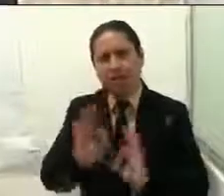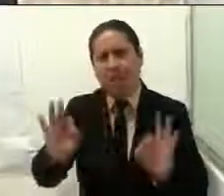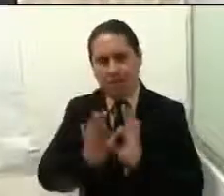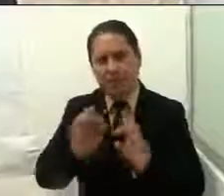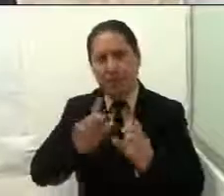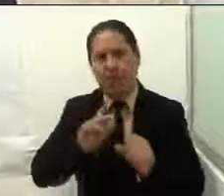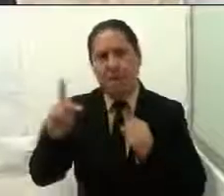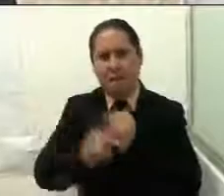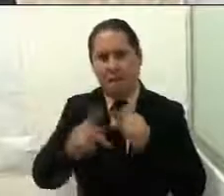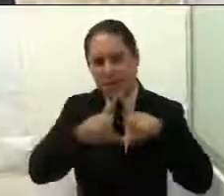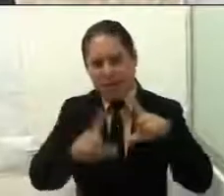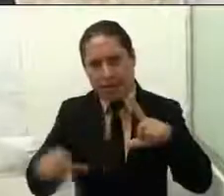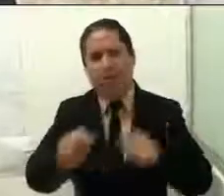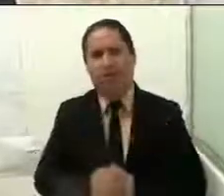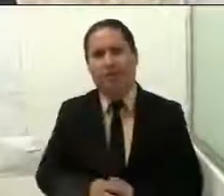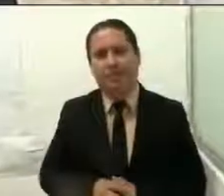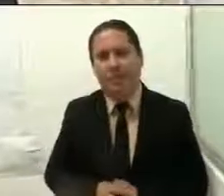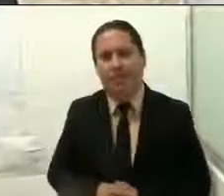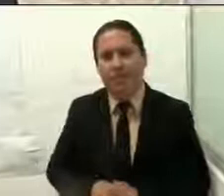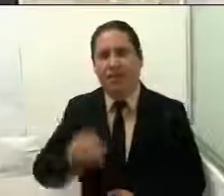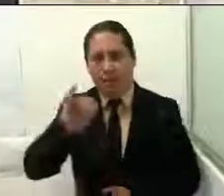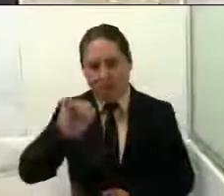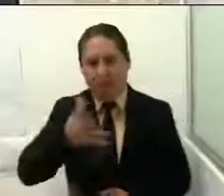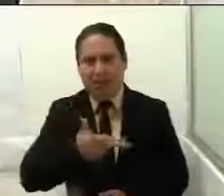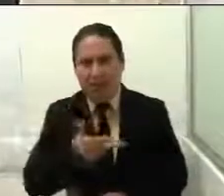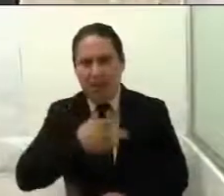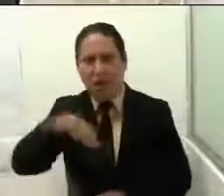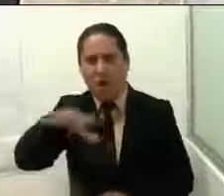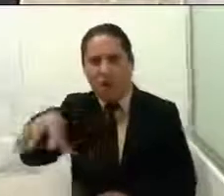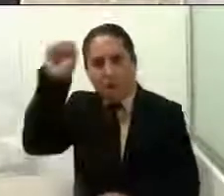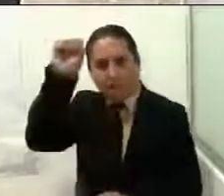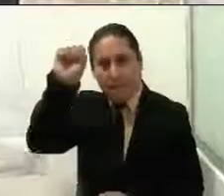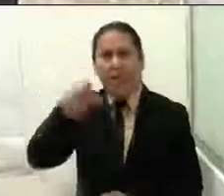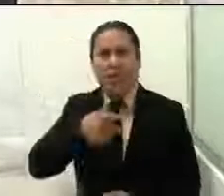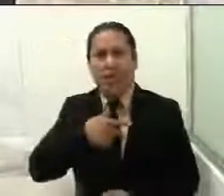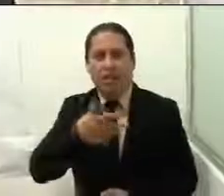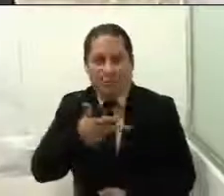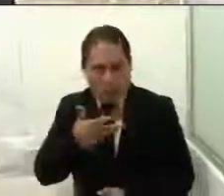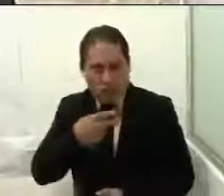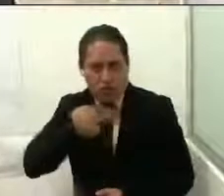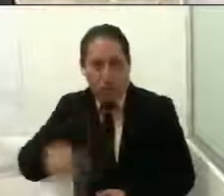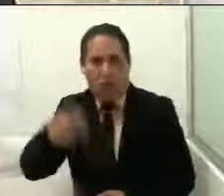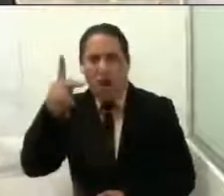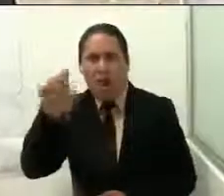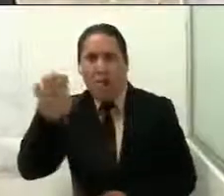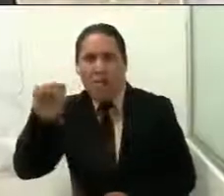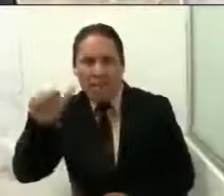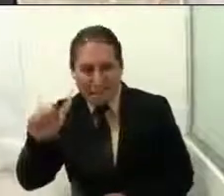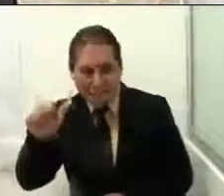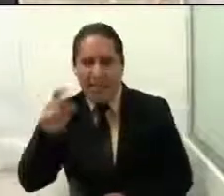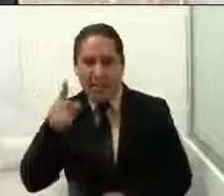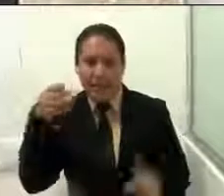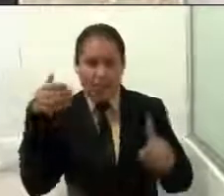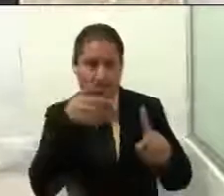también vamos a encontrar el programa pesa que precisamente va dirigido